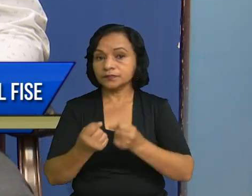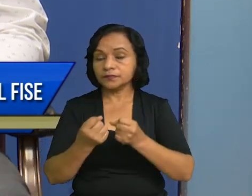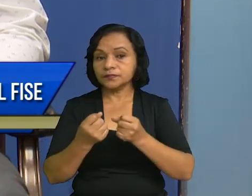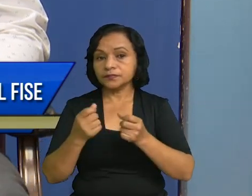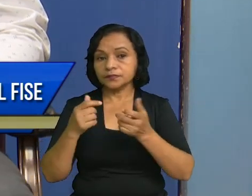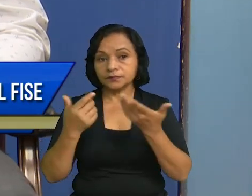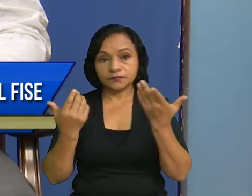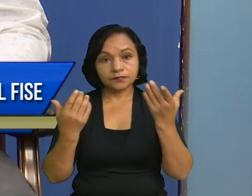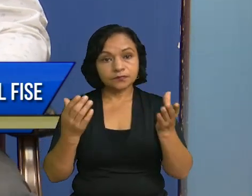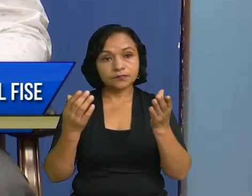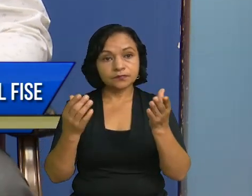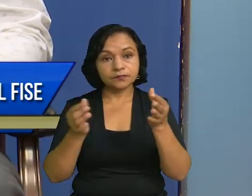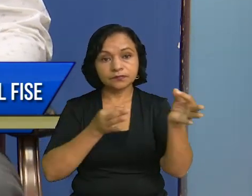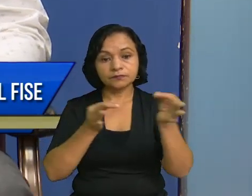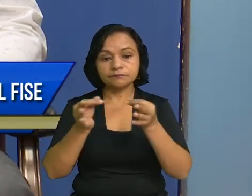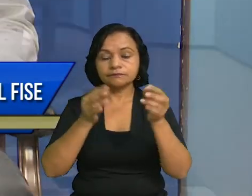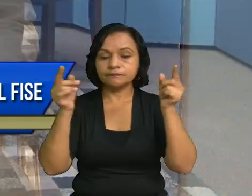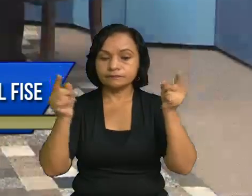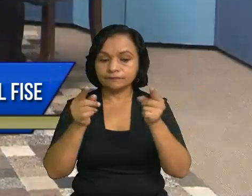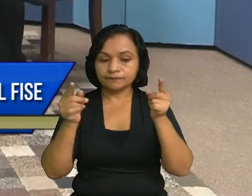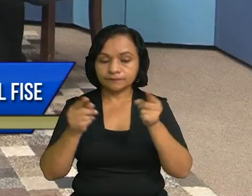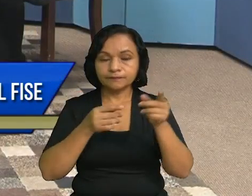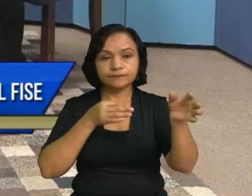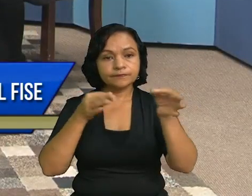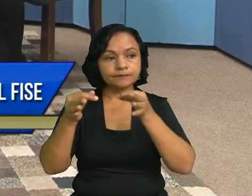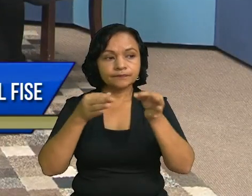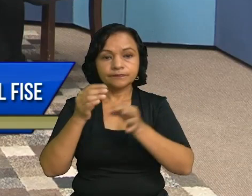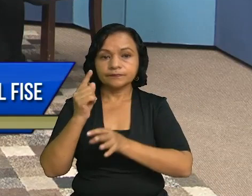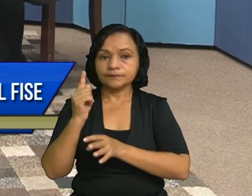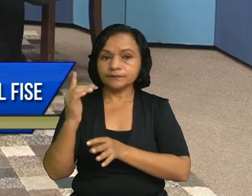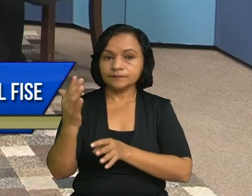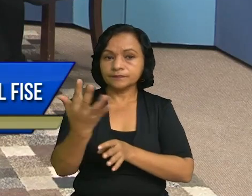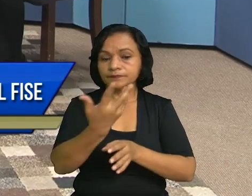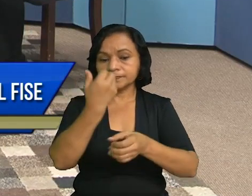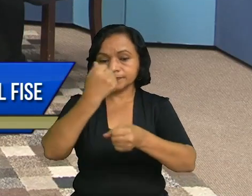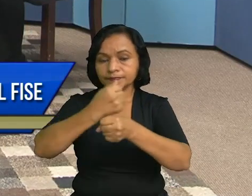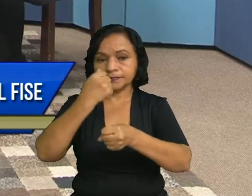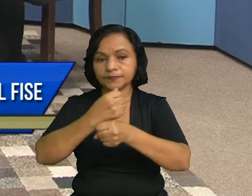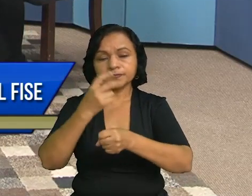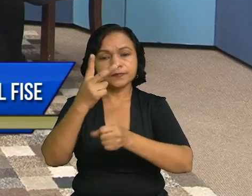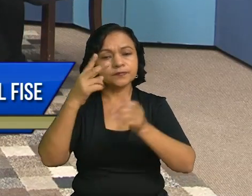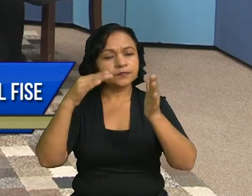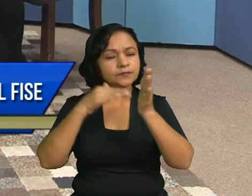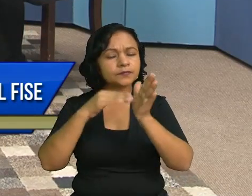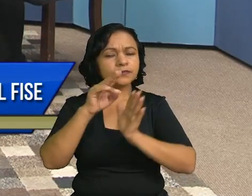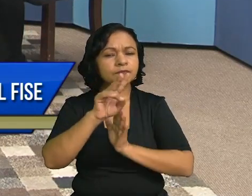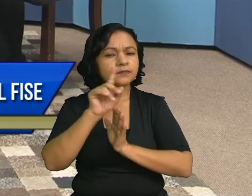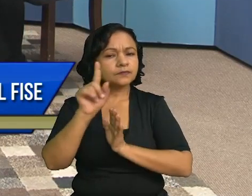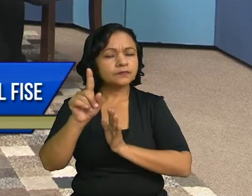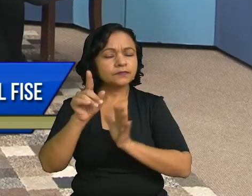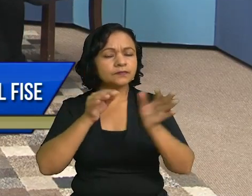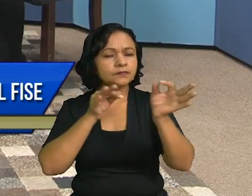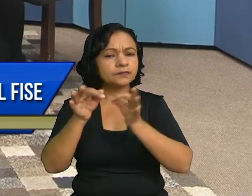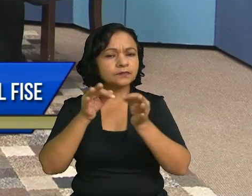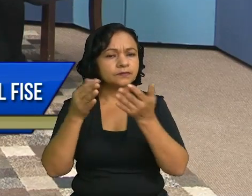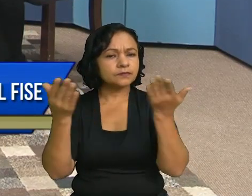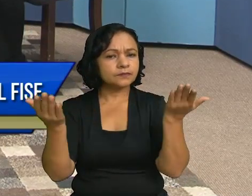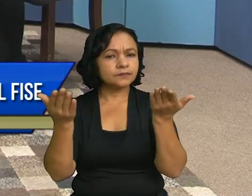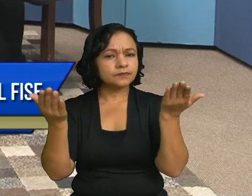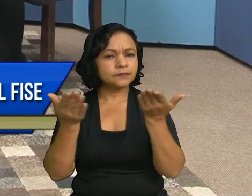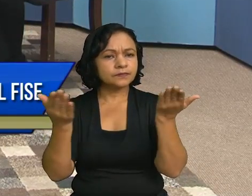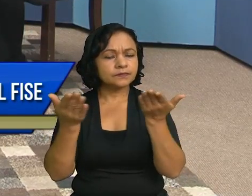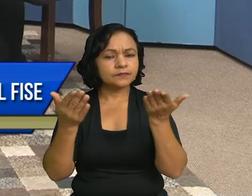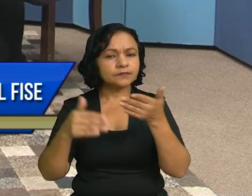pieza bastante detallada de todo el quehacer compañero 2021 que nos puede decir al respecto de entre ese